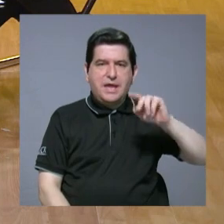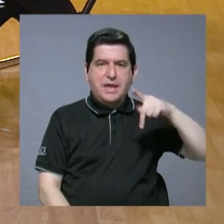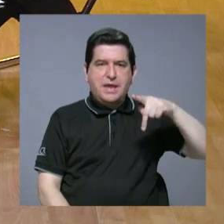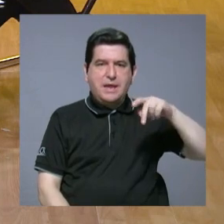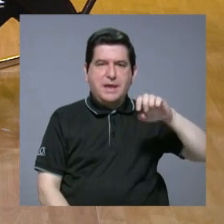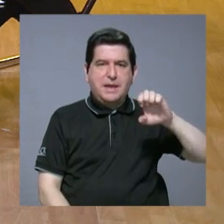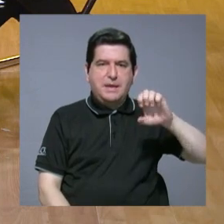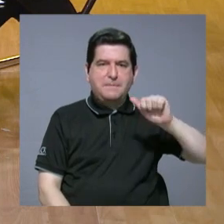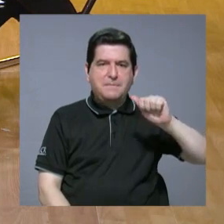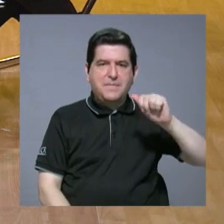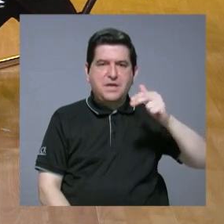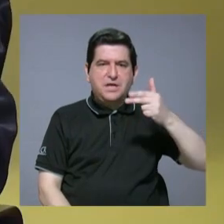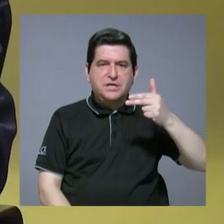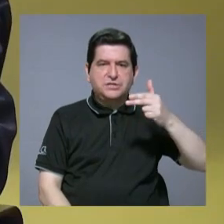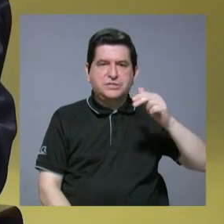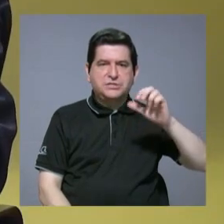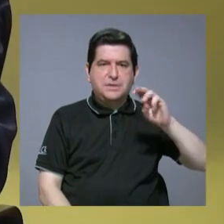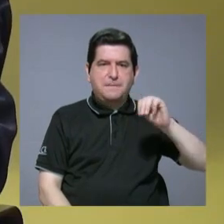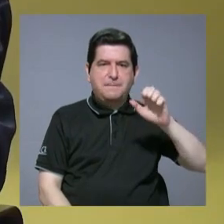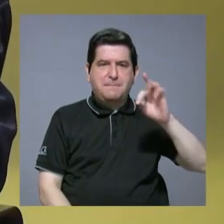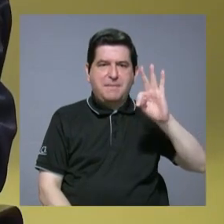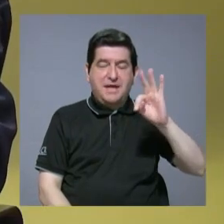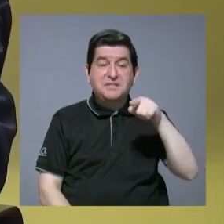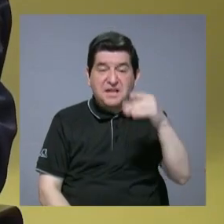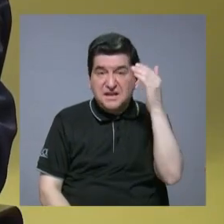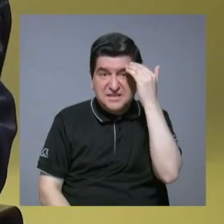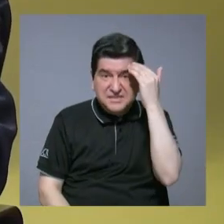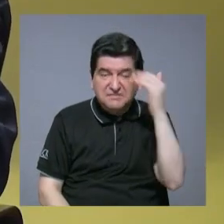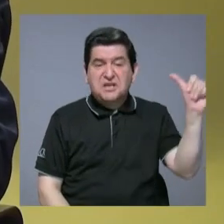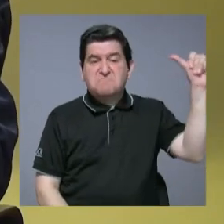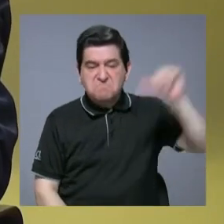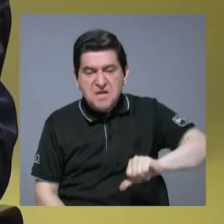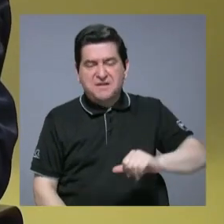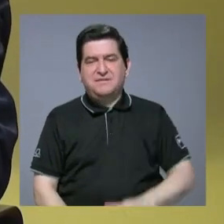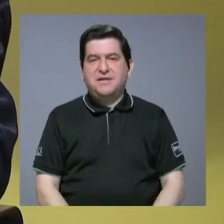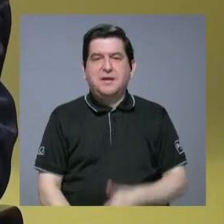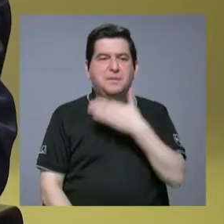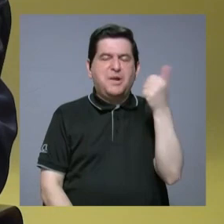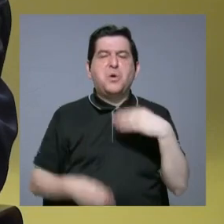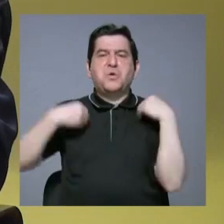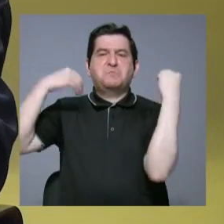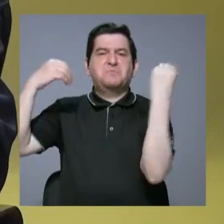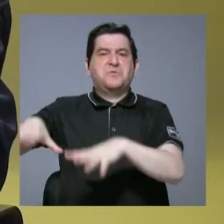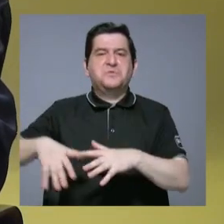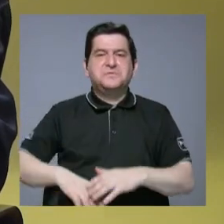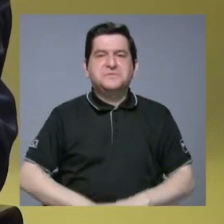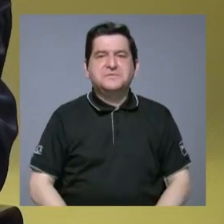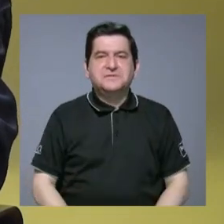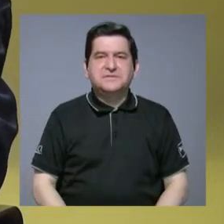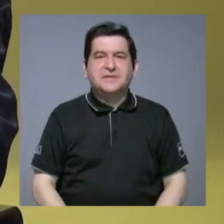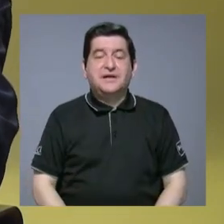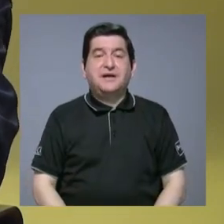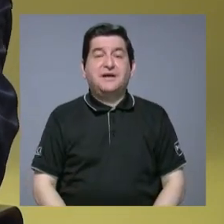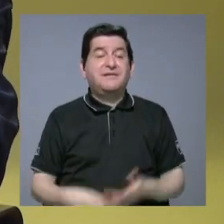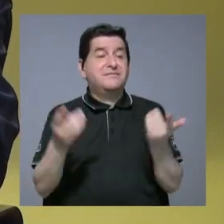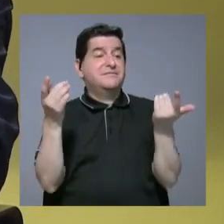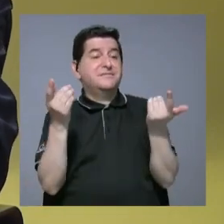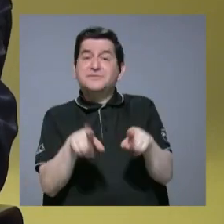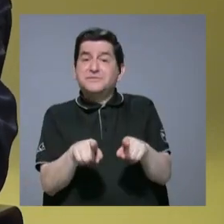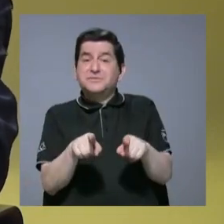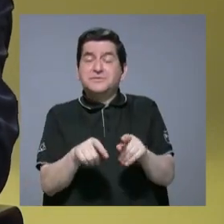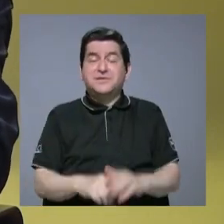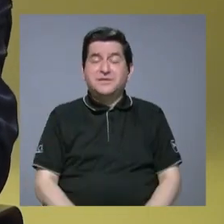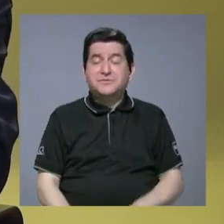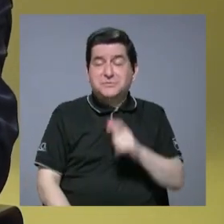Congreso, y él sabía que lo iba a perder y entonces renunció. Por pura casualidad, en